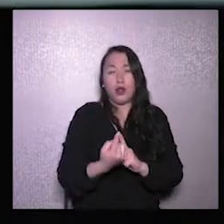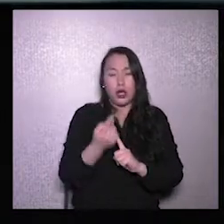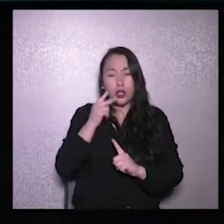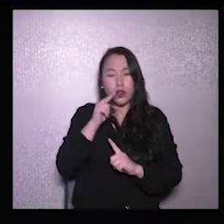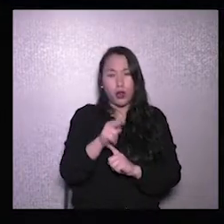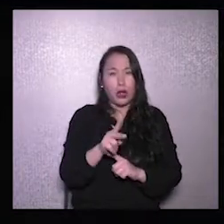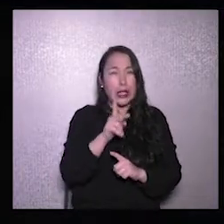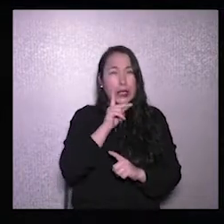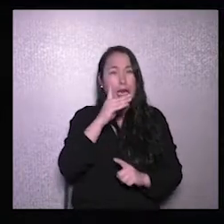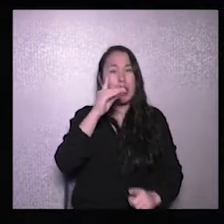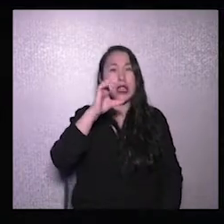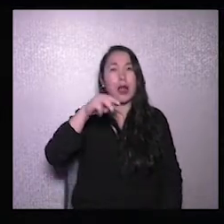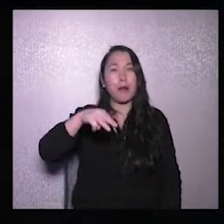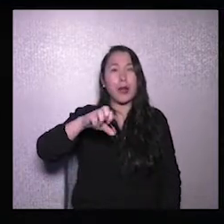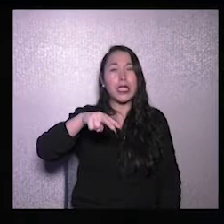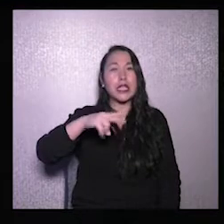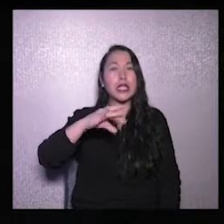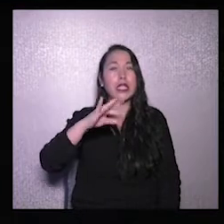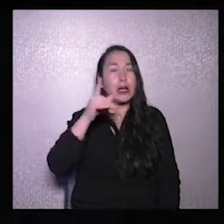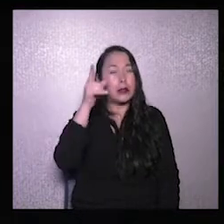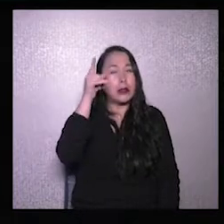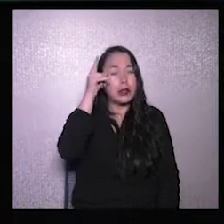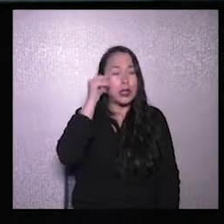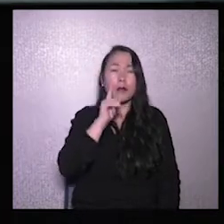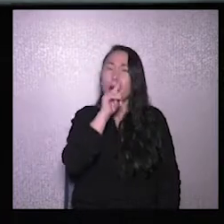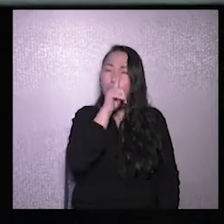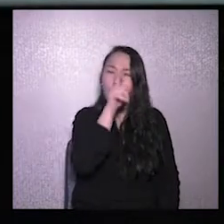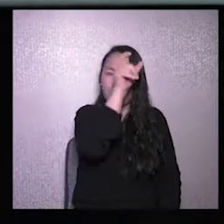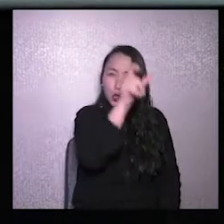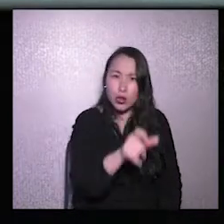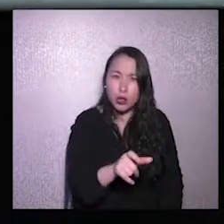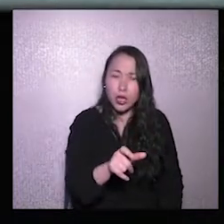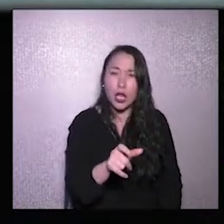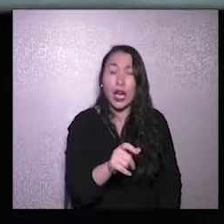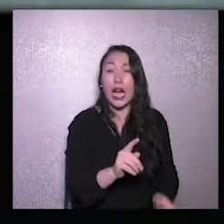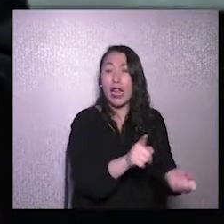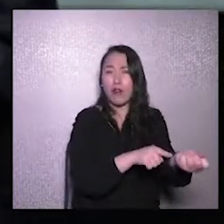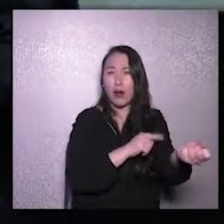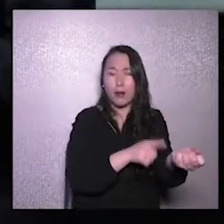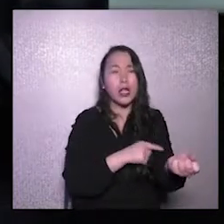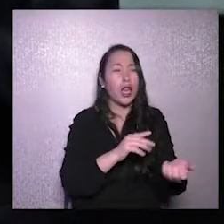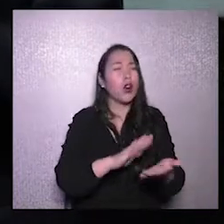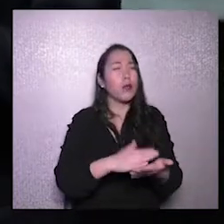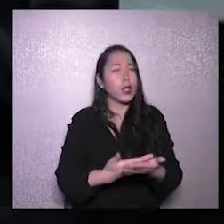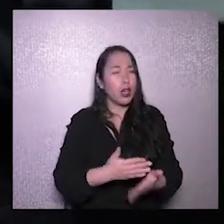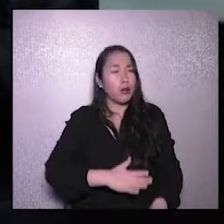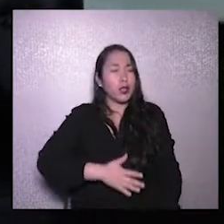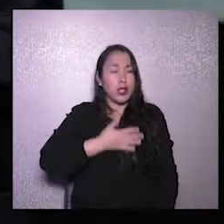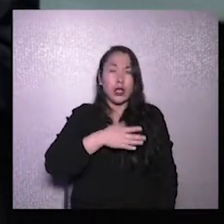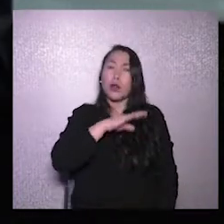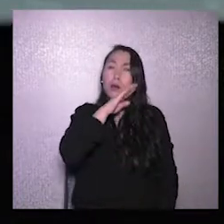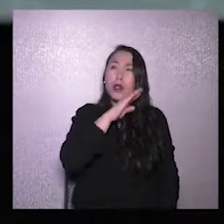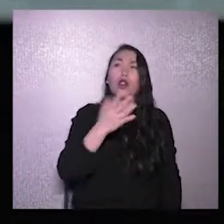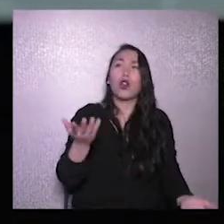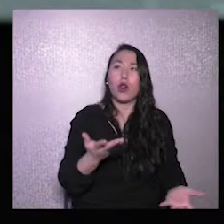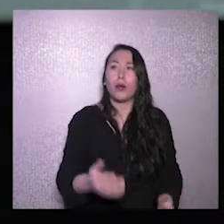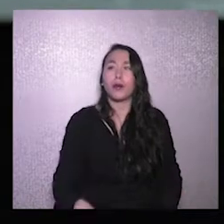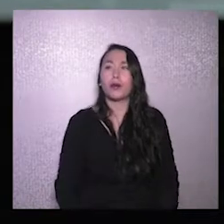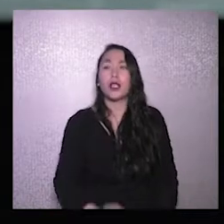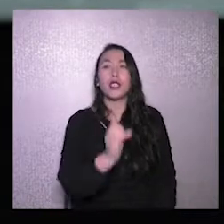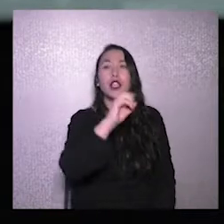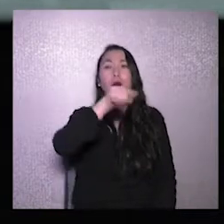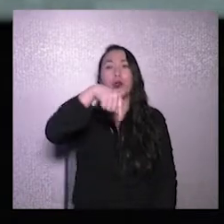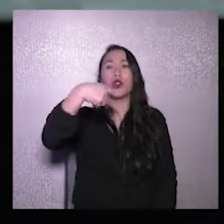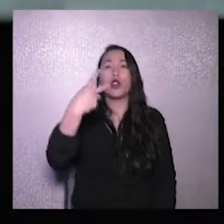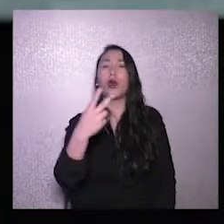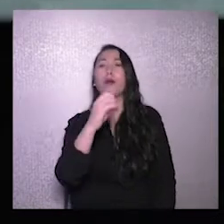una demencia, un deterioro cognitivo, le pregunto al paciente o a su familia cómo se ha sentido, cómo está durmiendo. De nuevo, 0,2% del